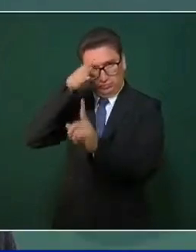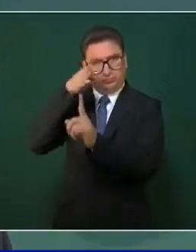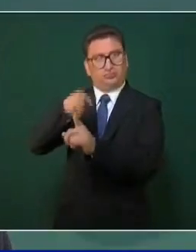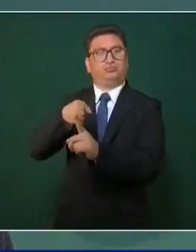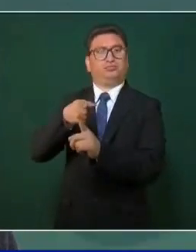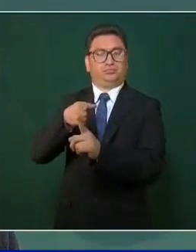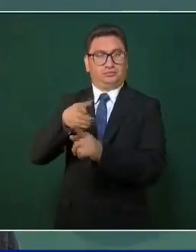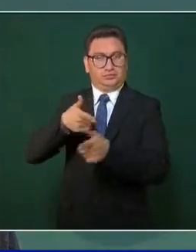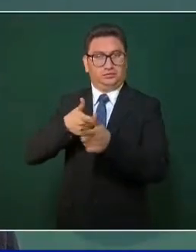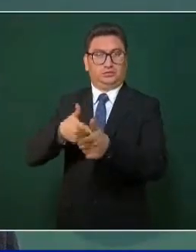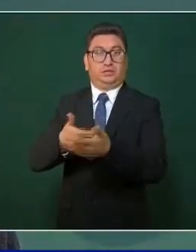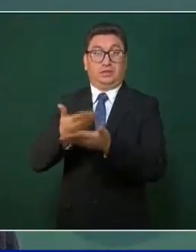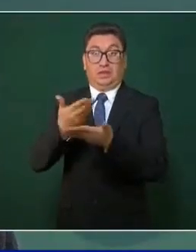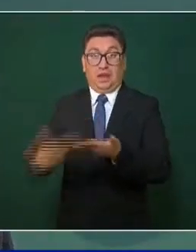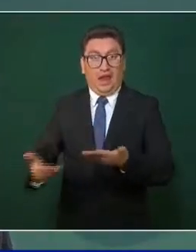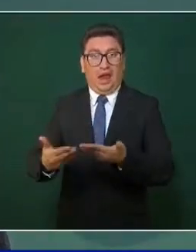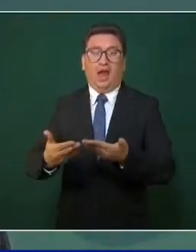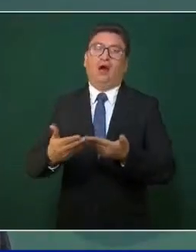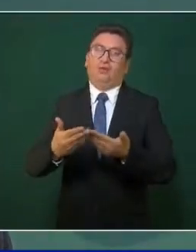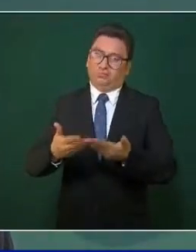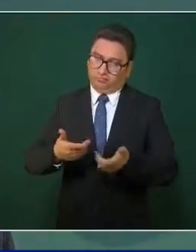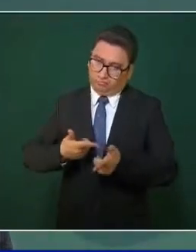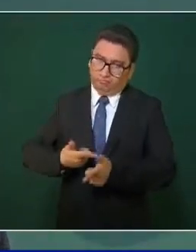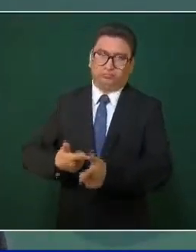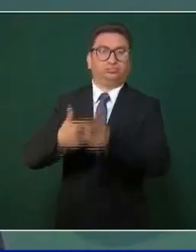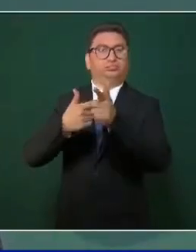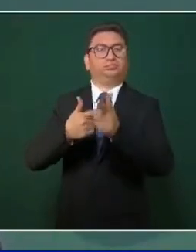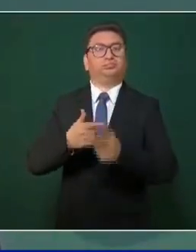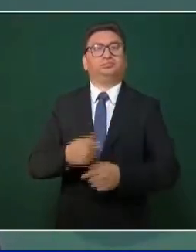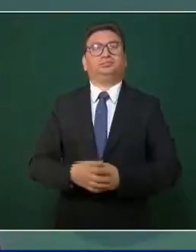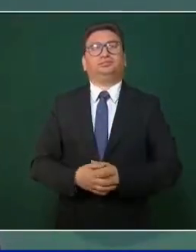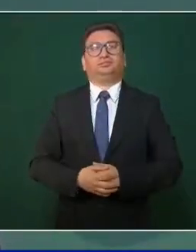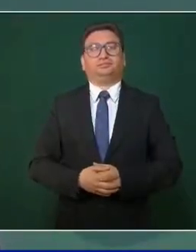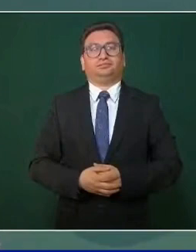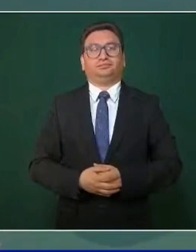ahora menos. Vamos hacia adelante